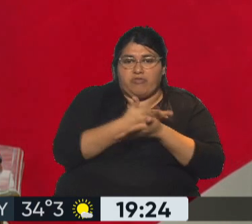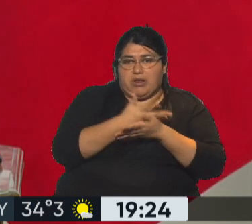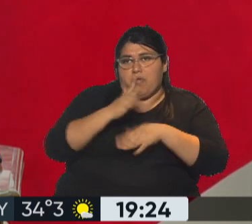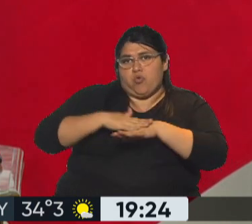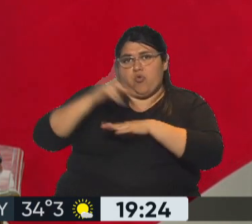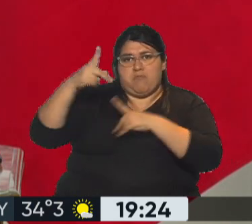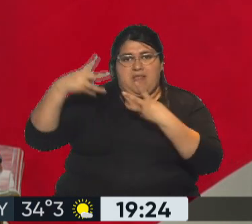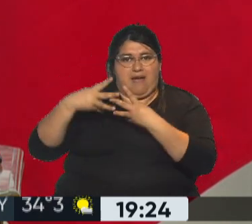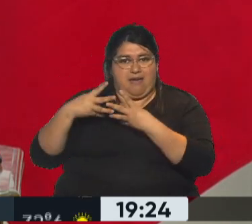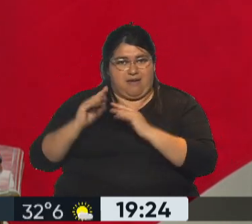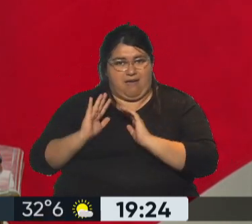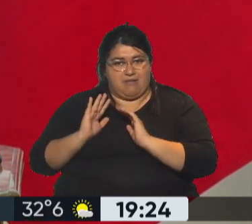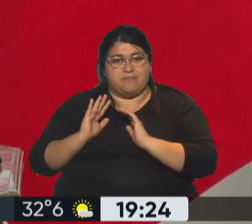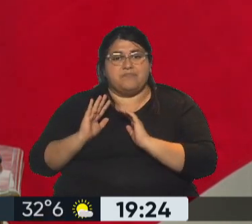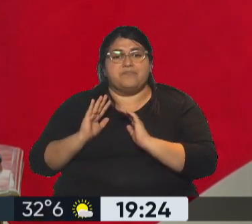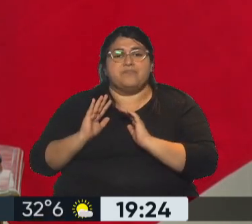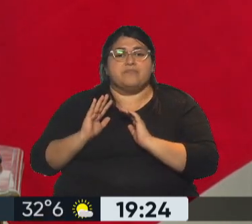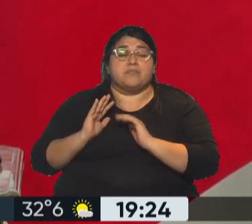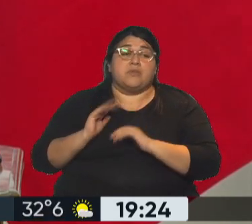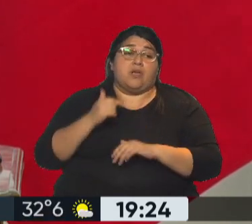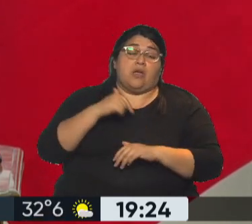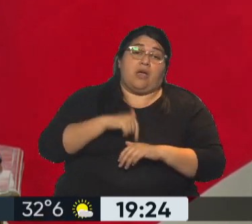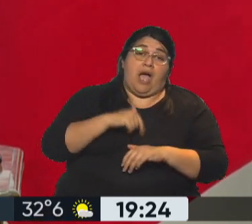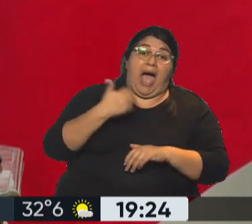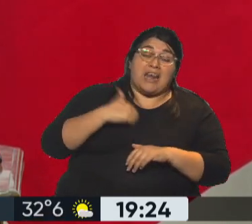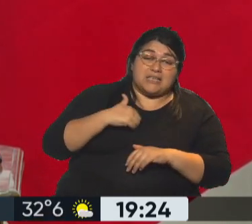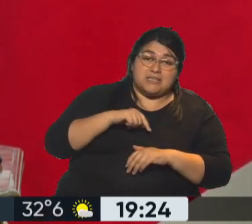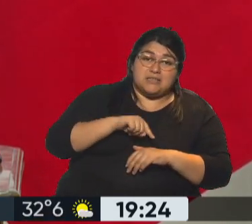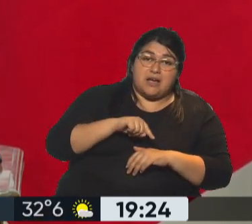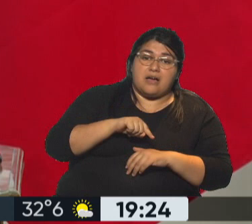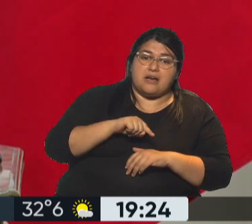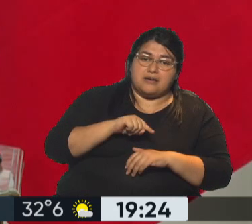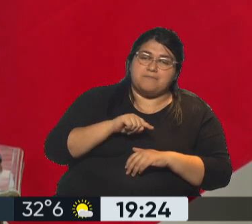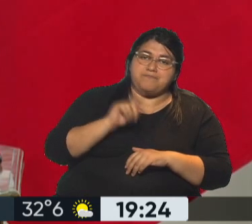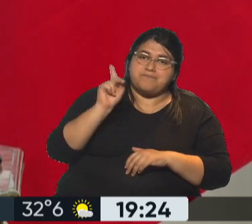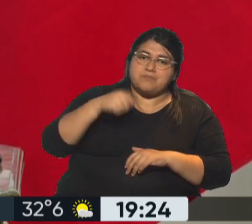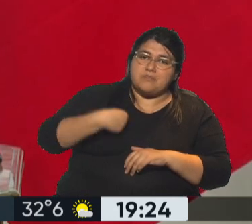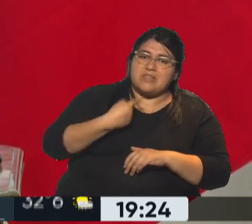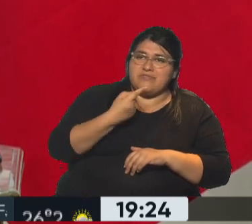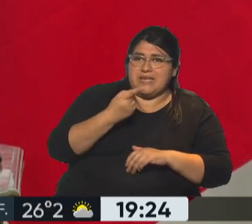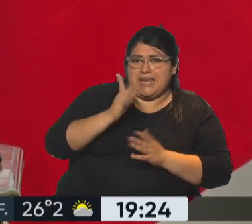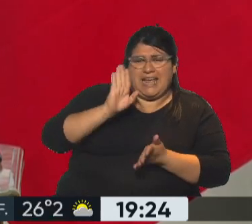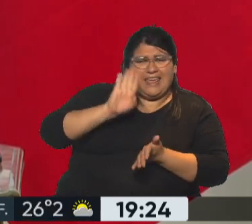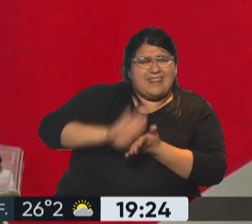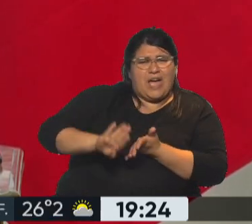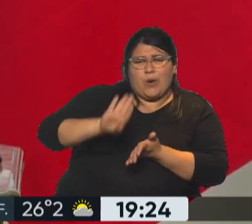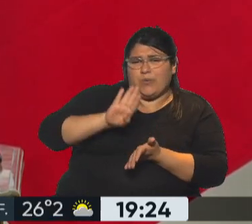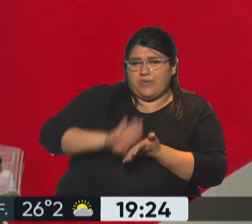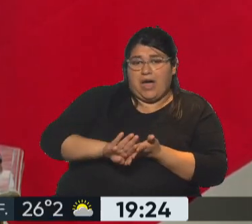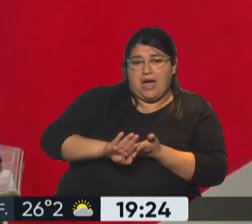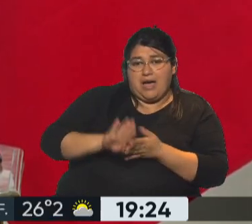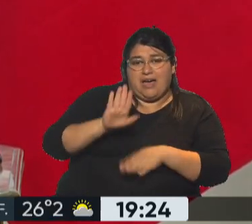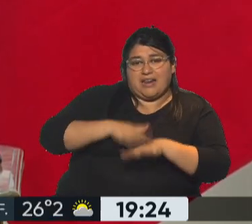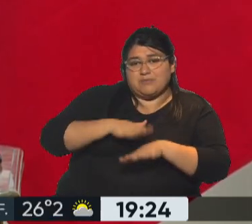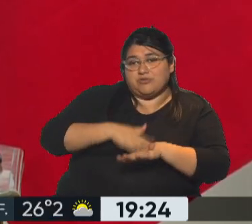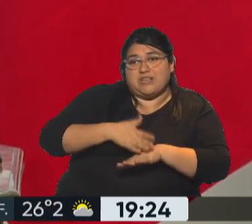deudas. Y que en un caso como Argentina, además, es consecuencia de un endeudamiento absolutamente irresponsable que se